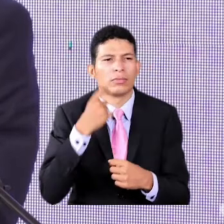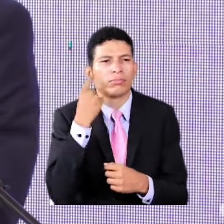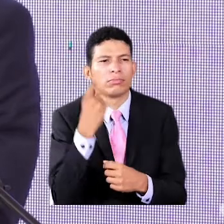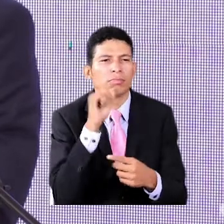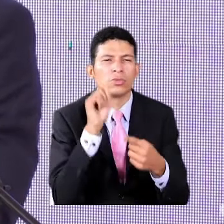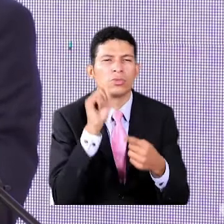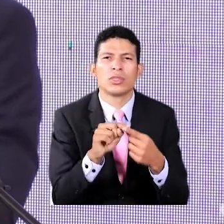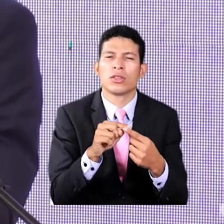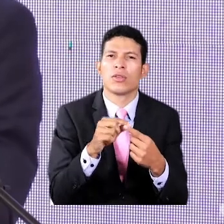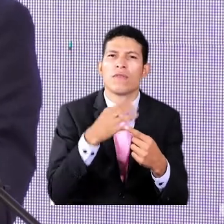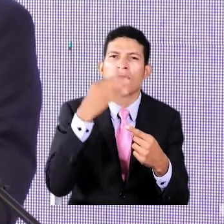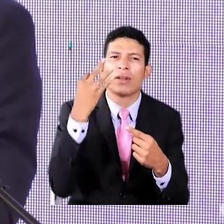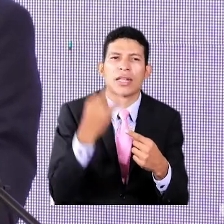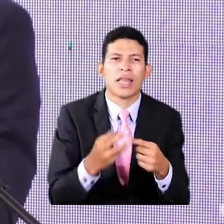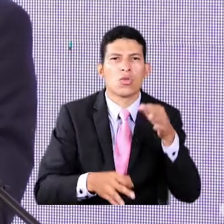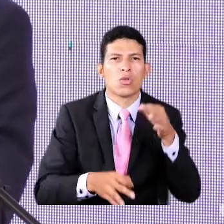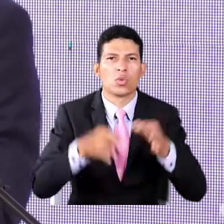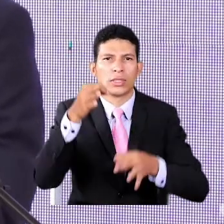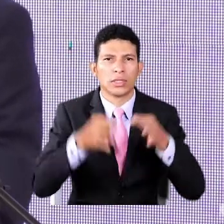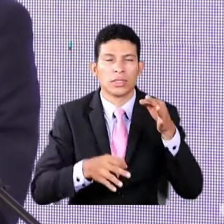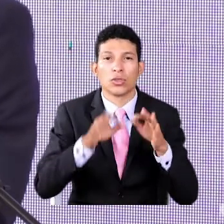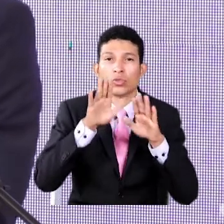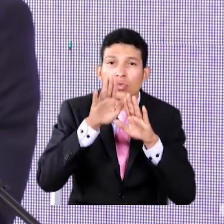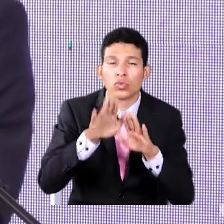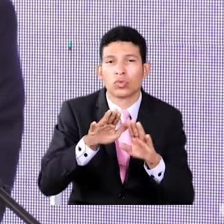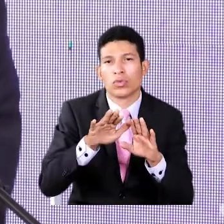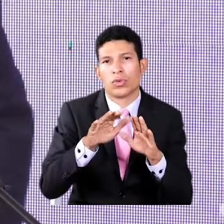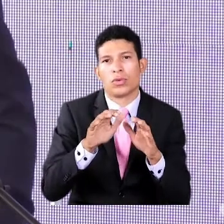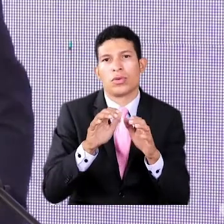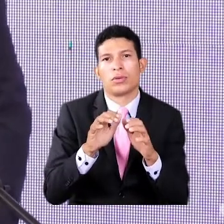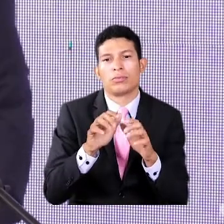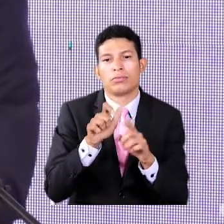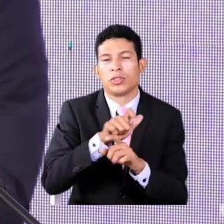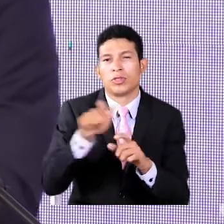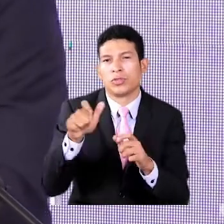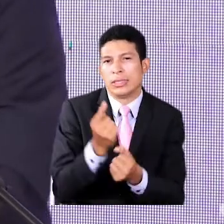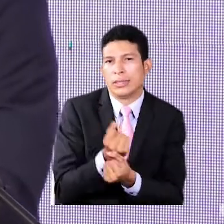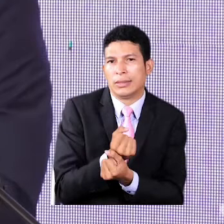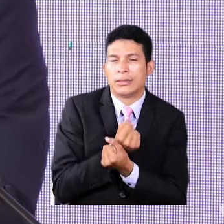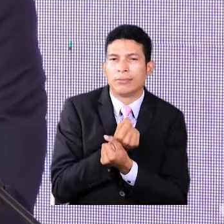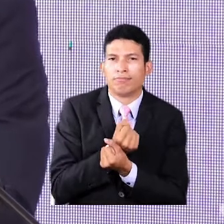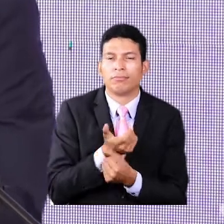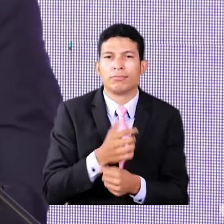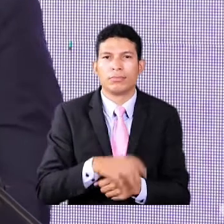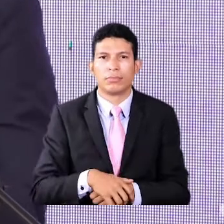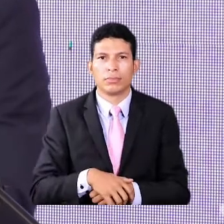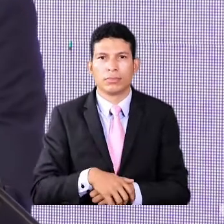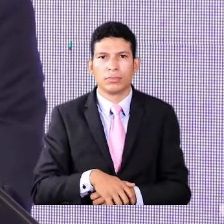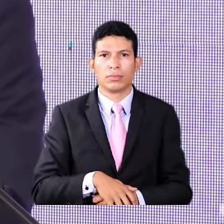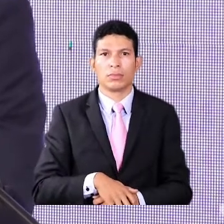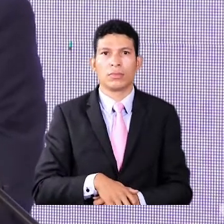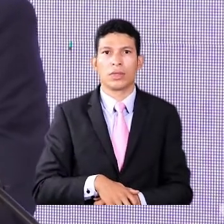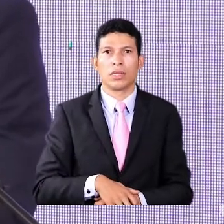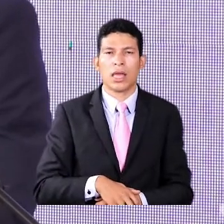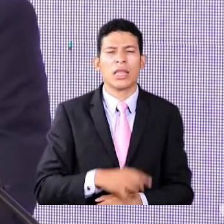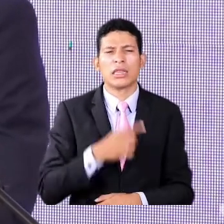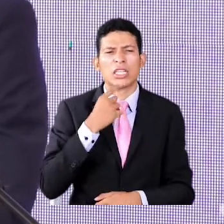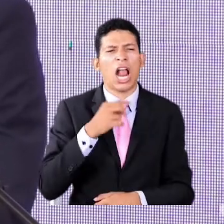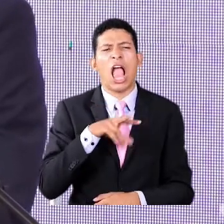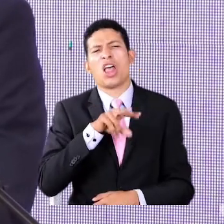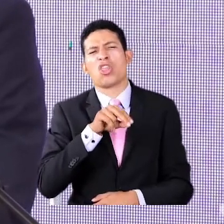de sus seres queridos o por sus seres queridos llegar loco lo que ocurrió o